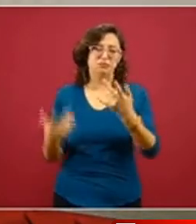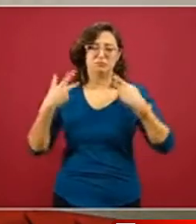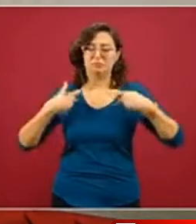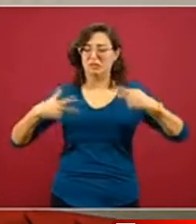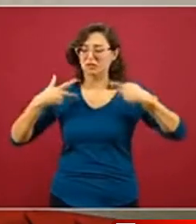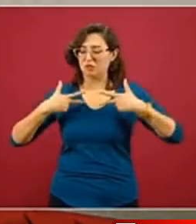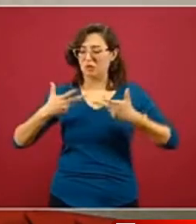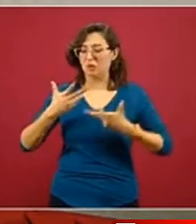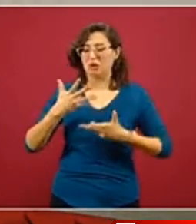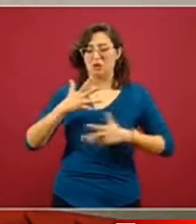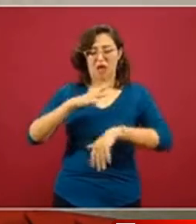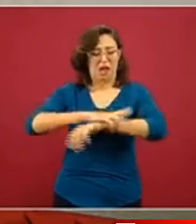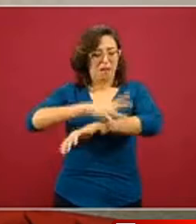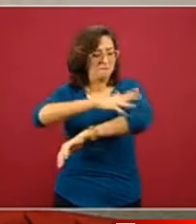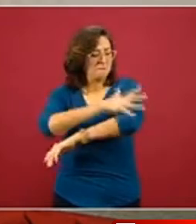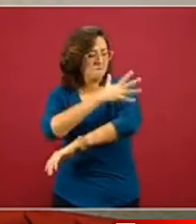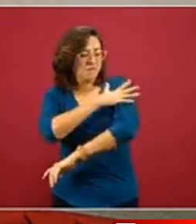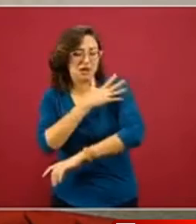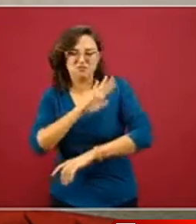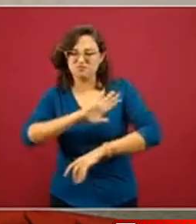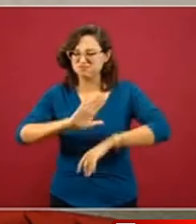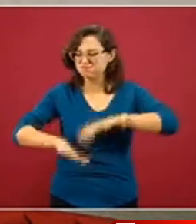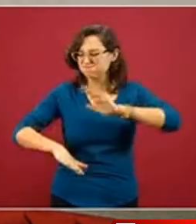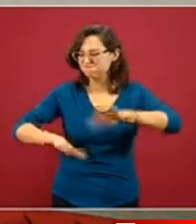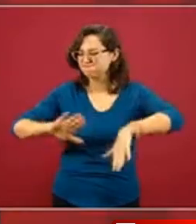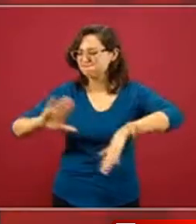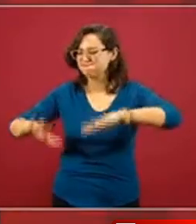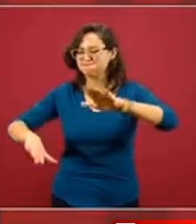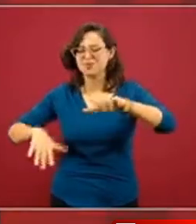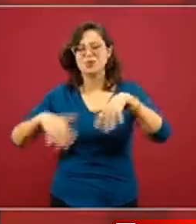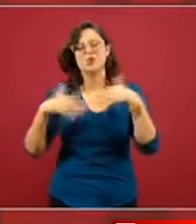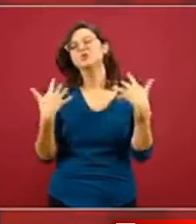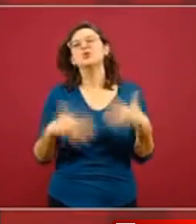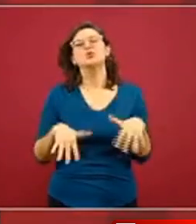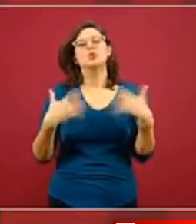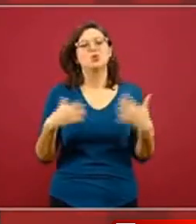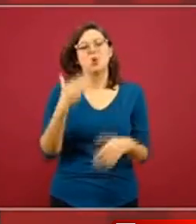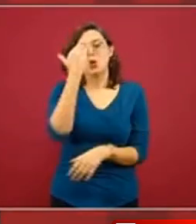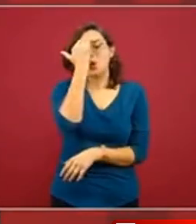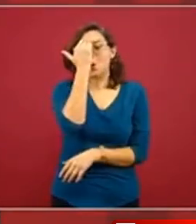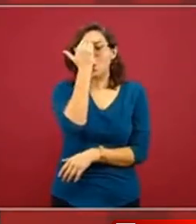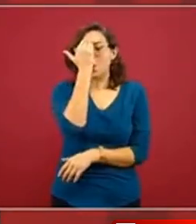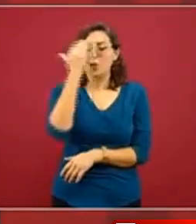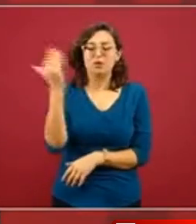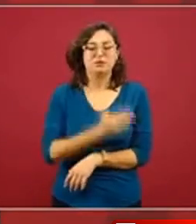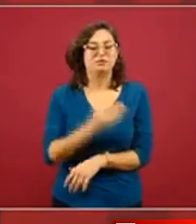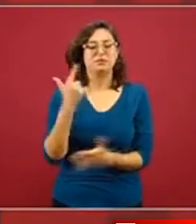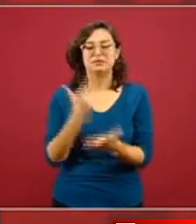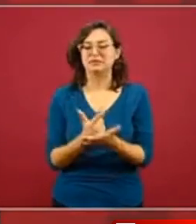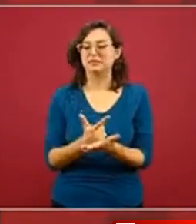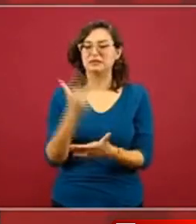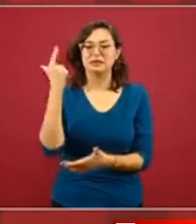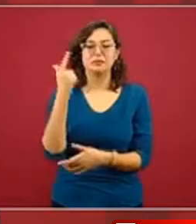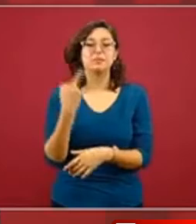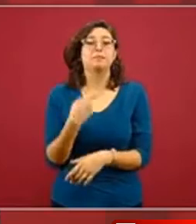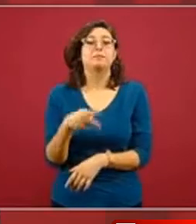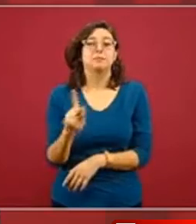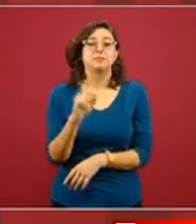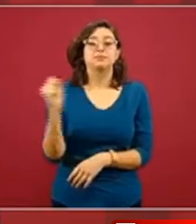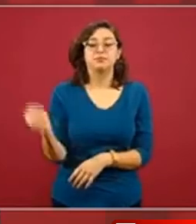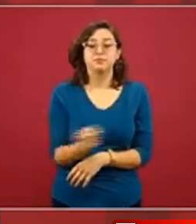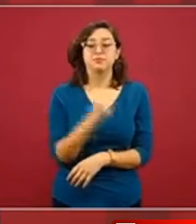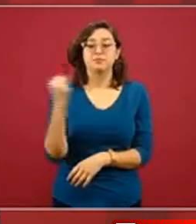Y obviamente causó un desastre humanitario, una emergencia muy grande, pero